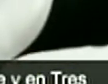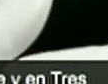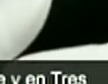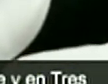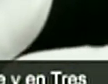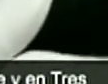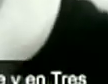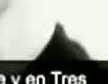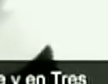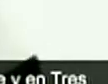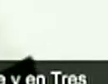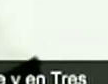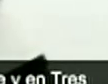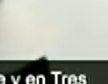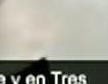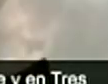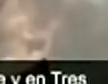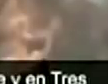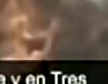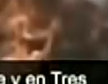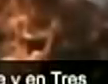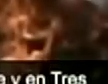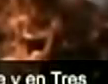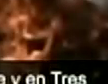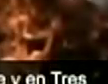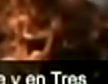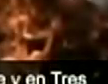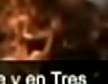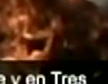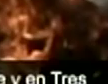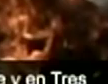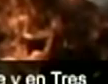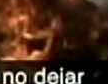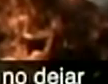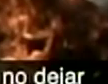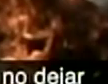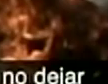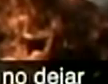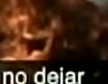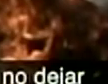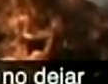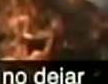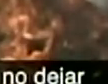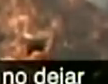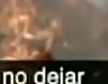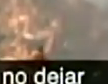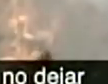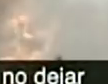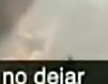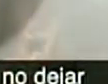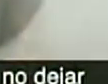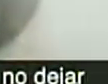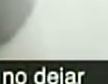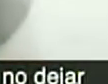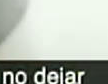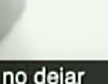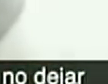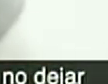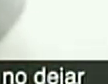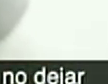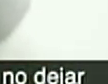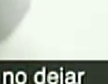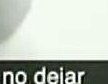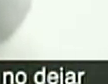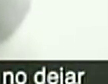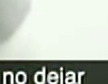pero en Orope y tres islas y nos dio la libertad de nosotros pasarlo por ahí el objetivo principal del plan que dado era